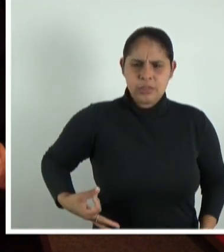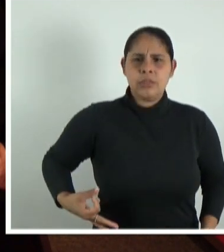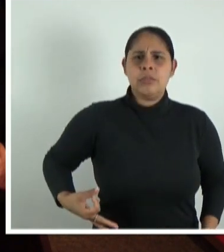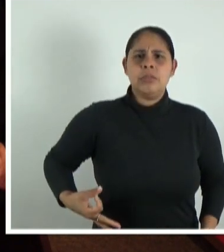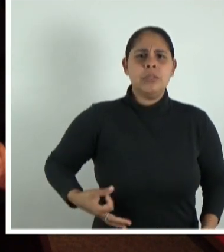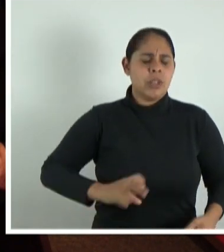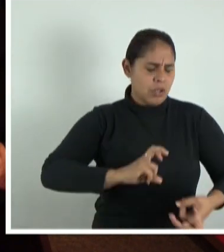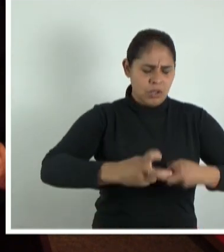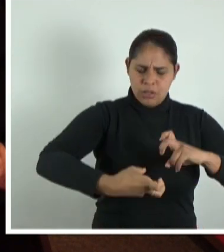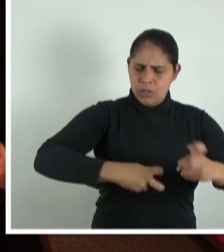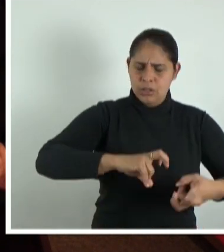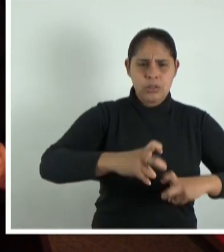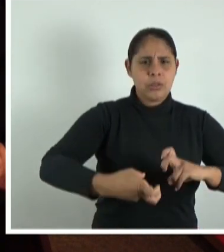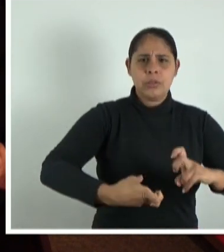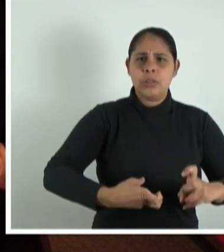afirmar, sterizo.